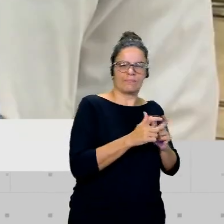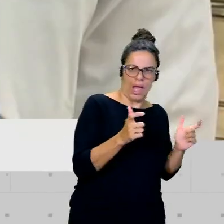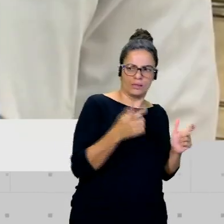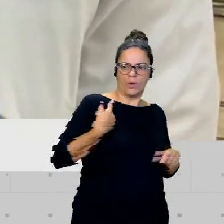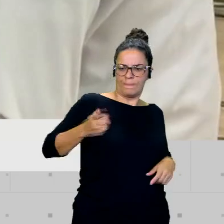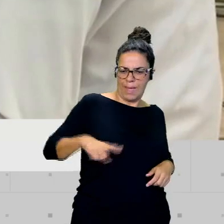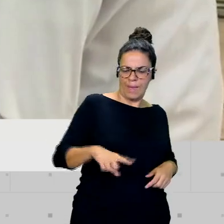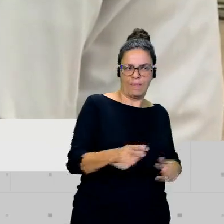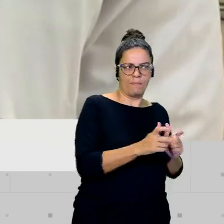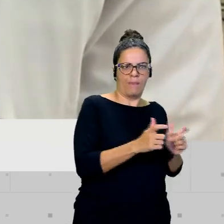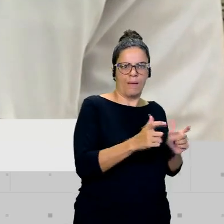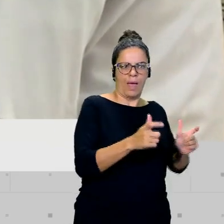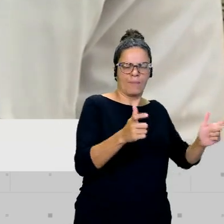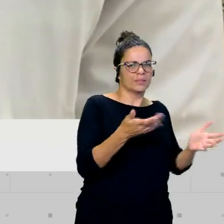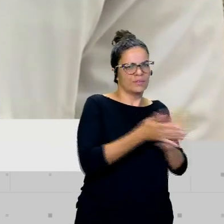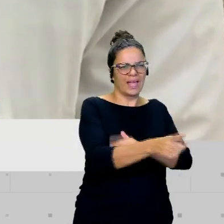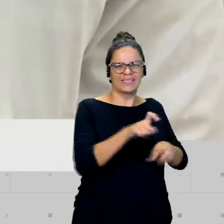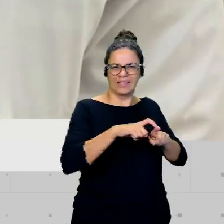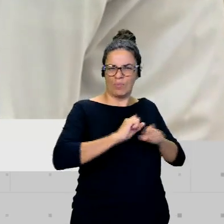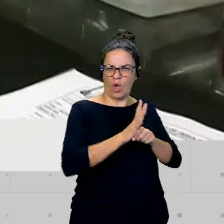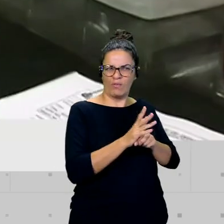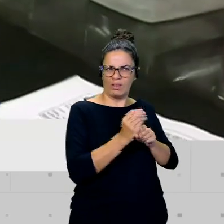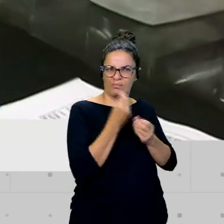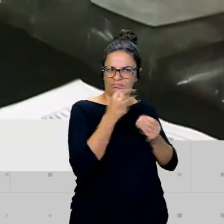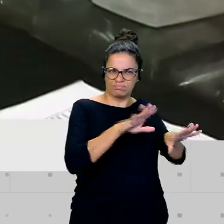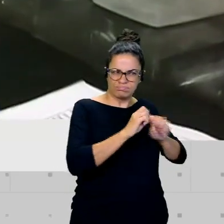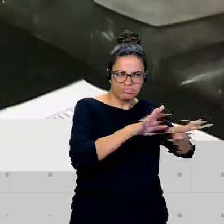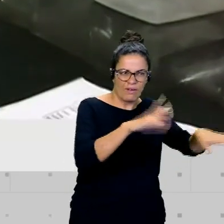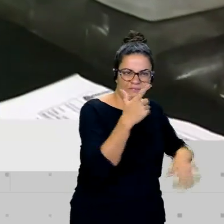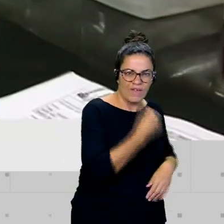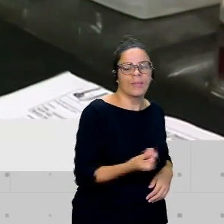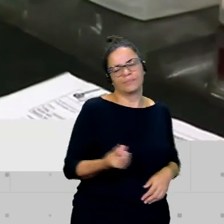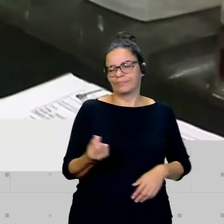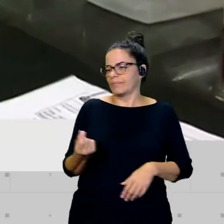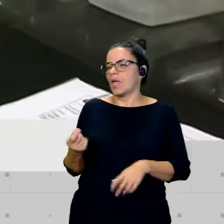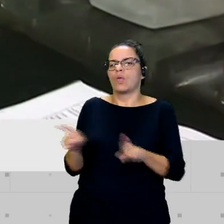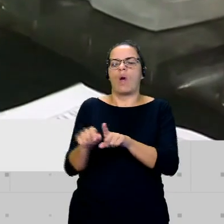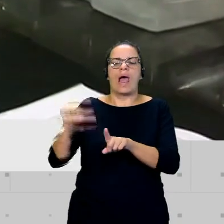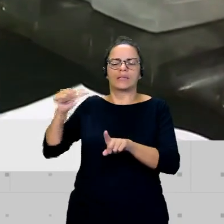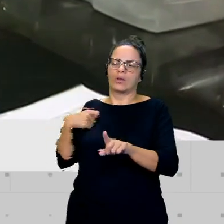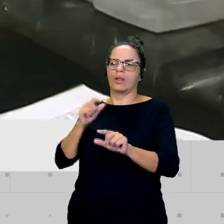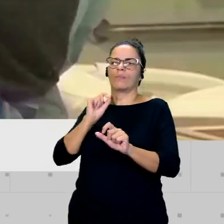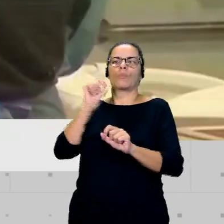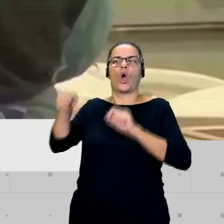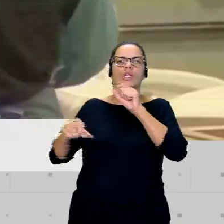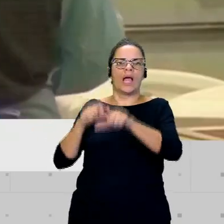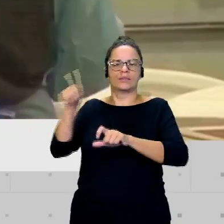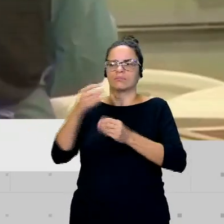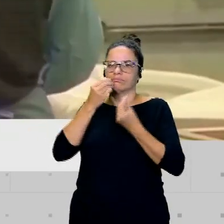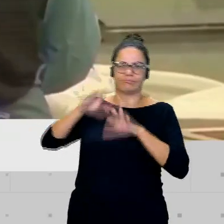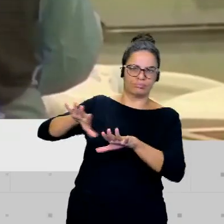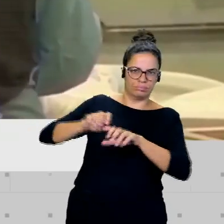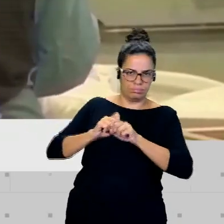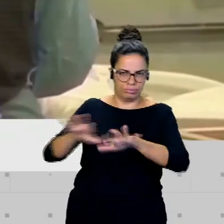meses. ¿Es fácil de transmitir esta variante? Bueno, se transmite por gotas como las anteriores, pero sí parece que tiene una transmisibilidad un poquito mayor. Venimos a recomendar